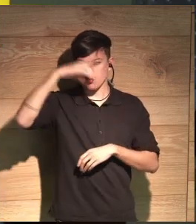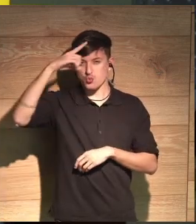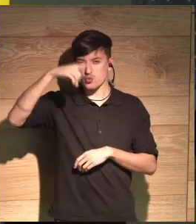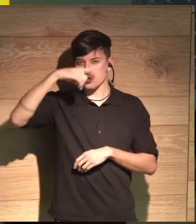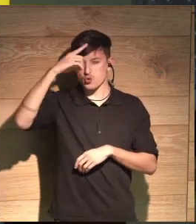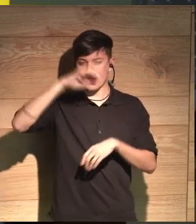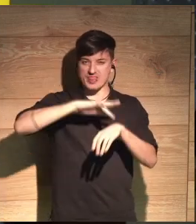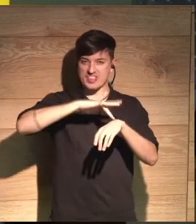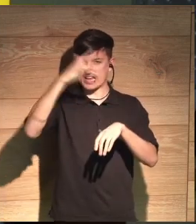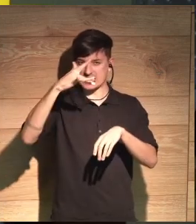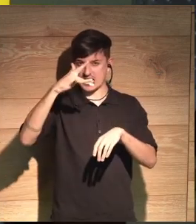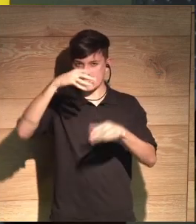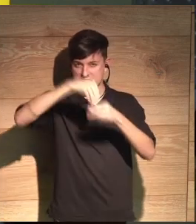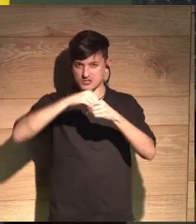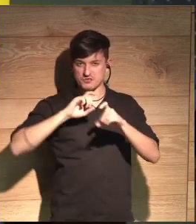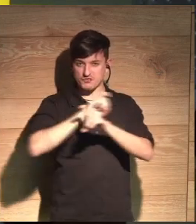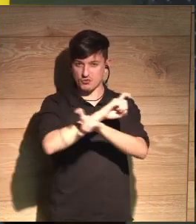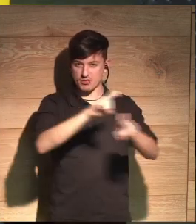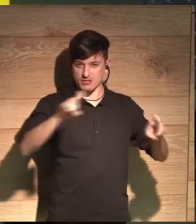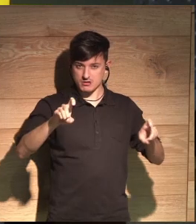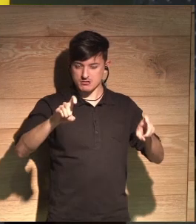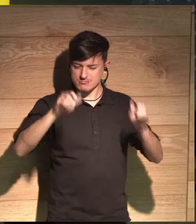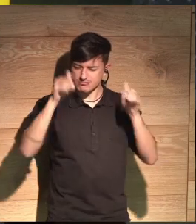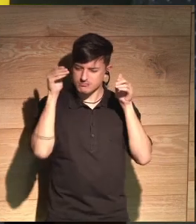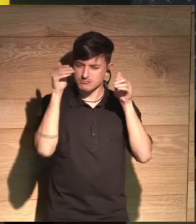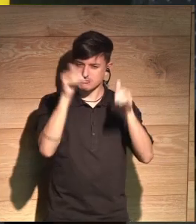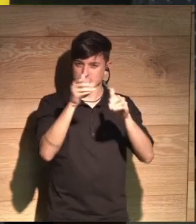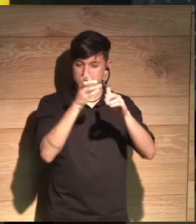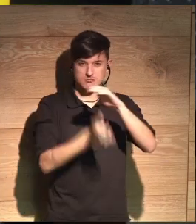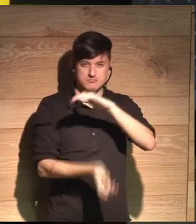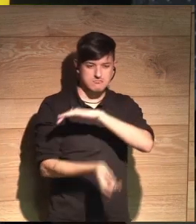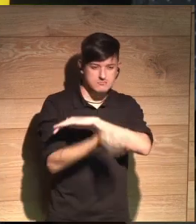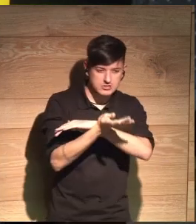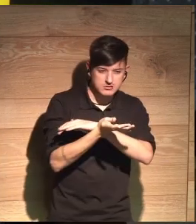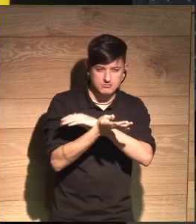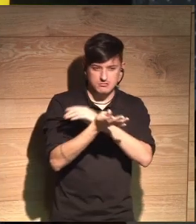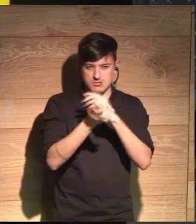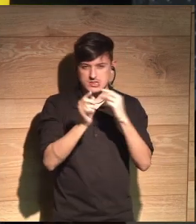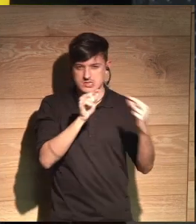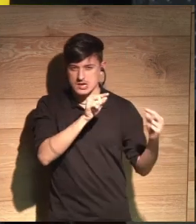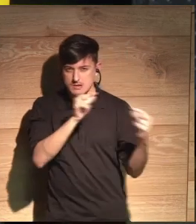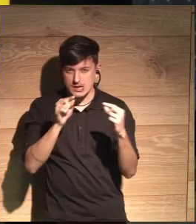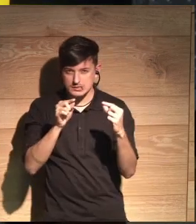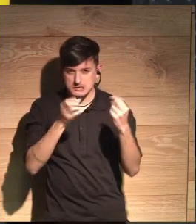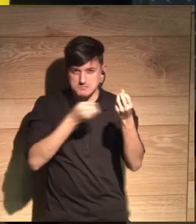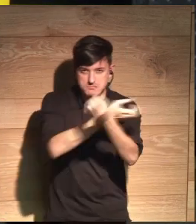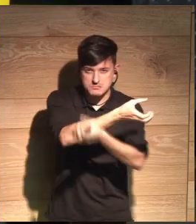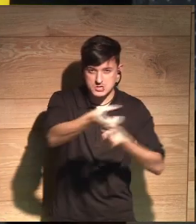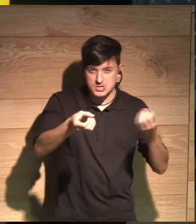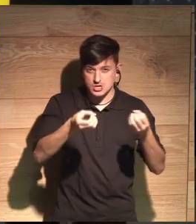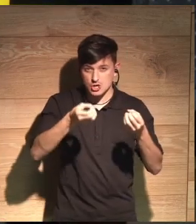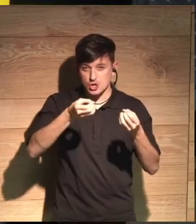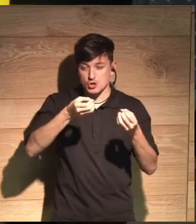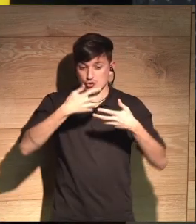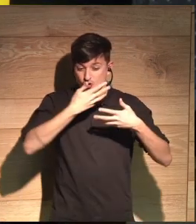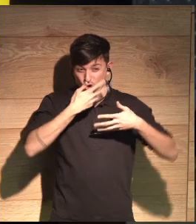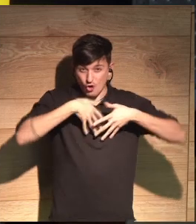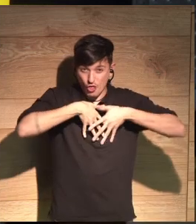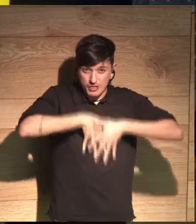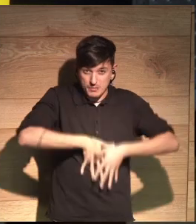enmarcando dedicándose a la creación al debate a la divulgación del conocimiento pero